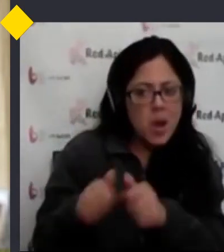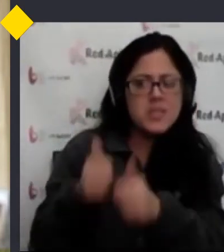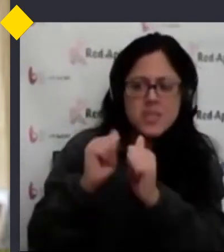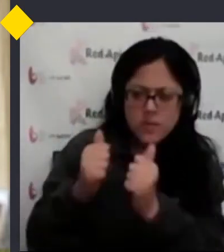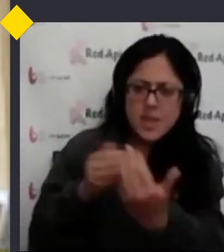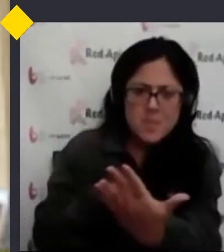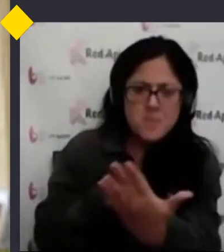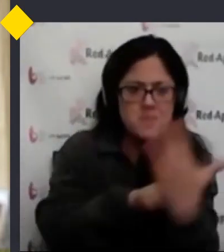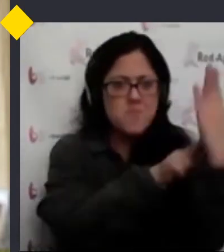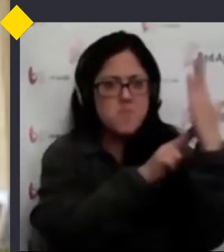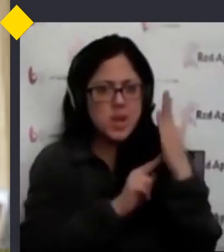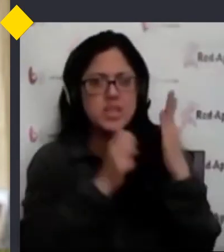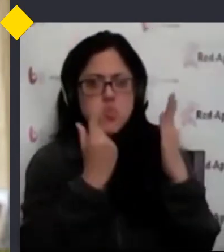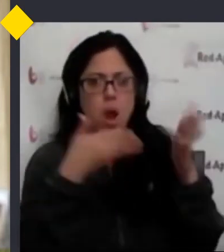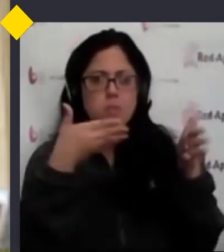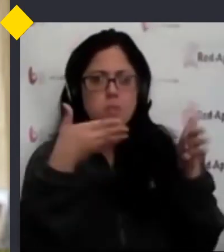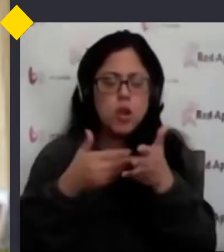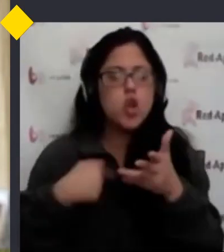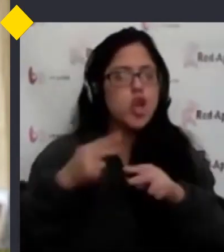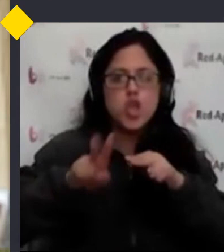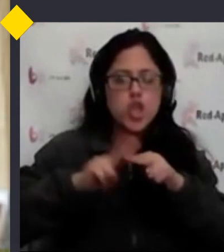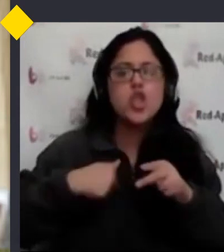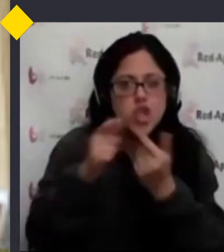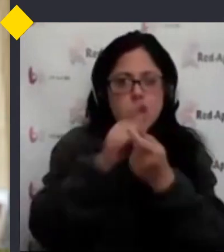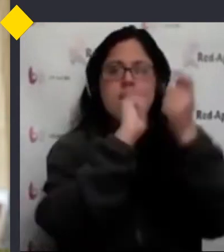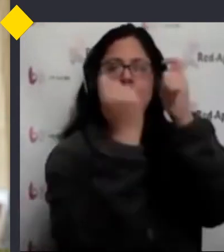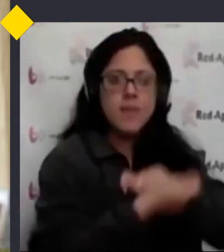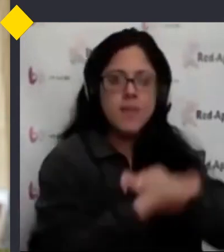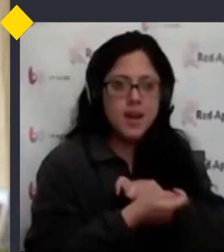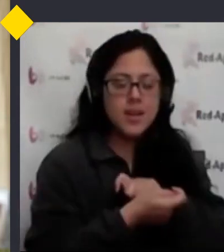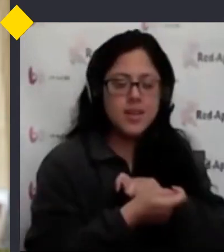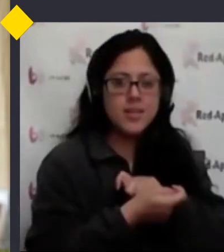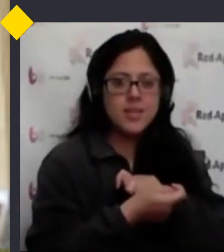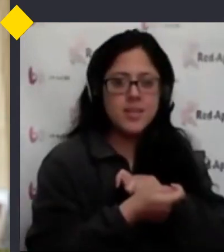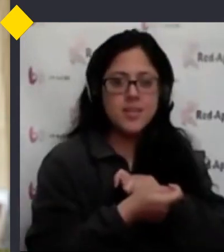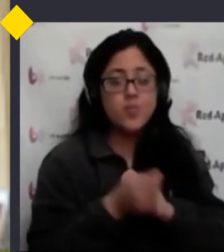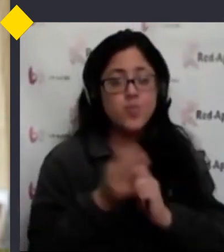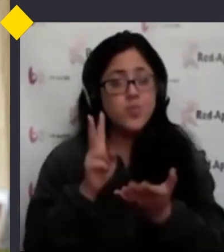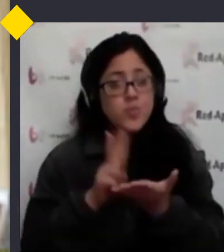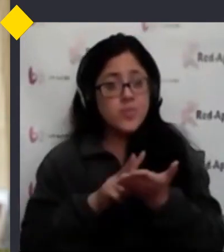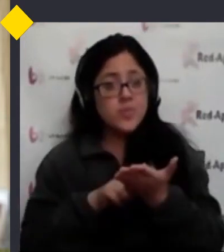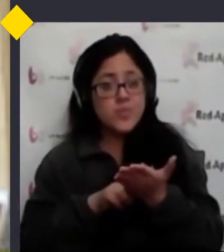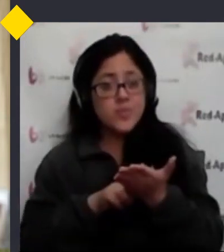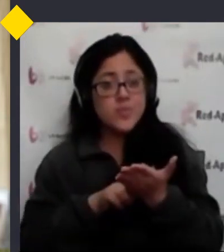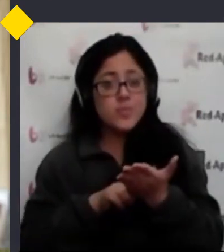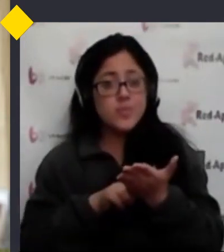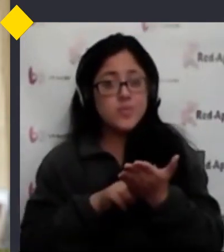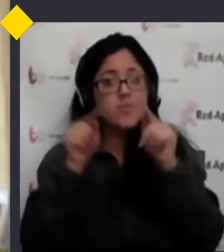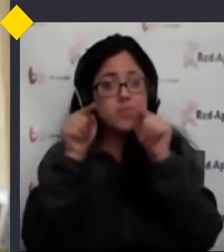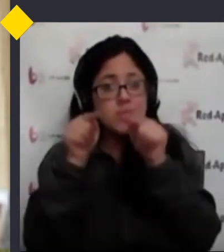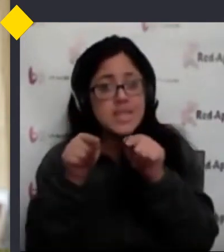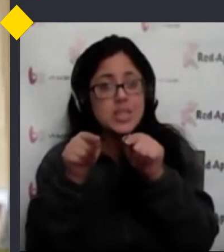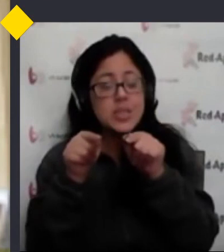las brechas de lo que no estoy haciendo y lo que necesito hacer de manera distinta. Entonces, yo la verdad anticipo que es algo que cada vez se va a buscar